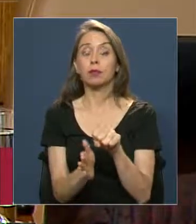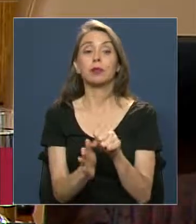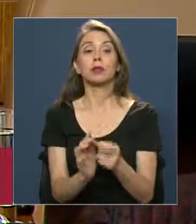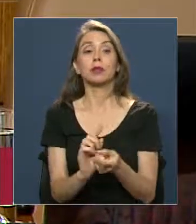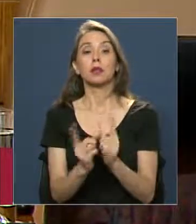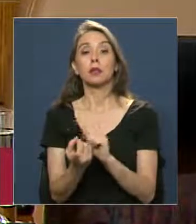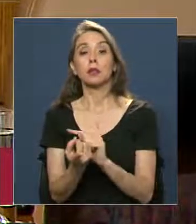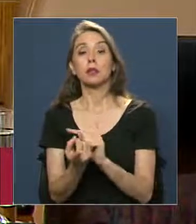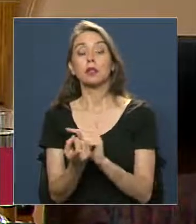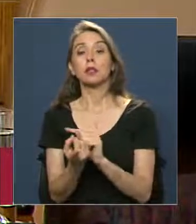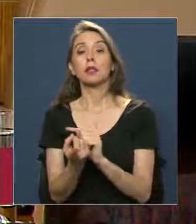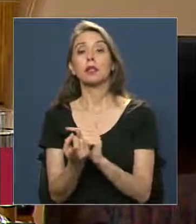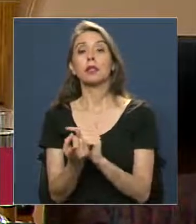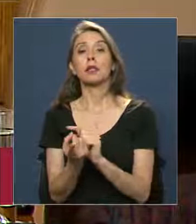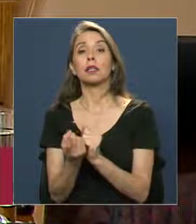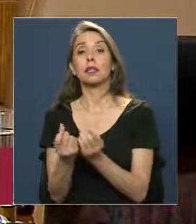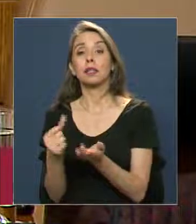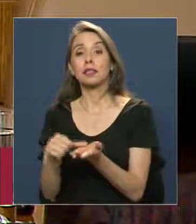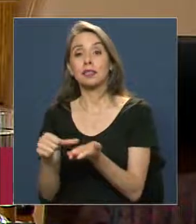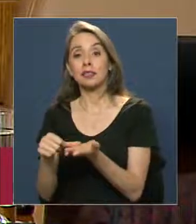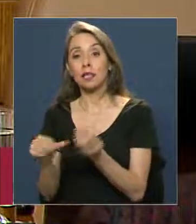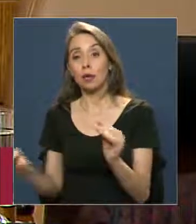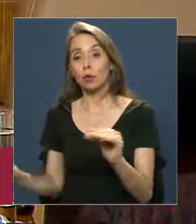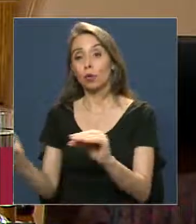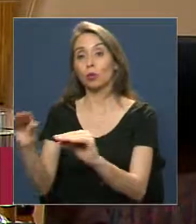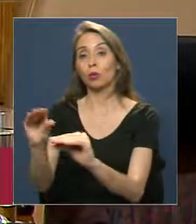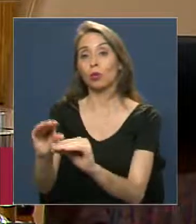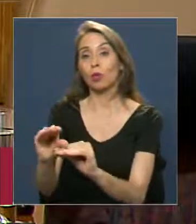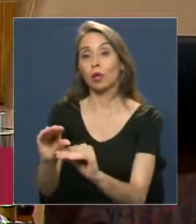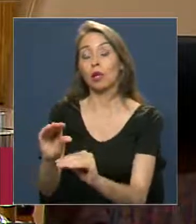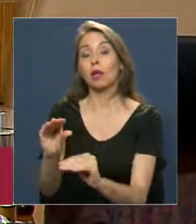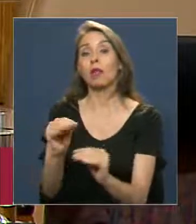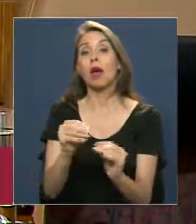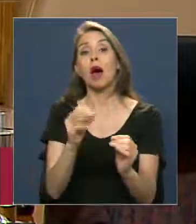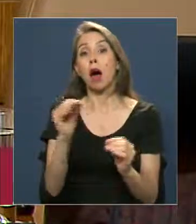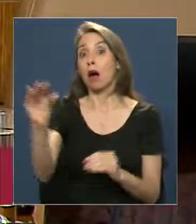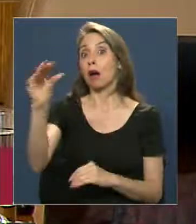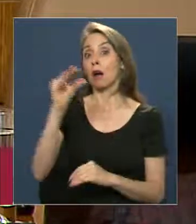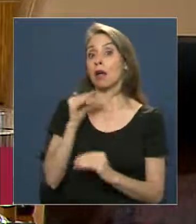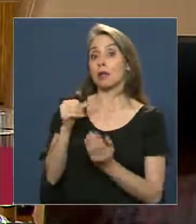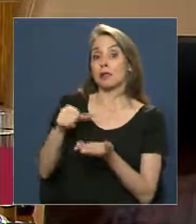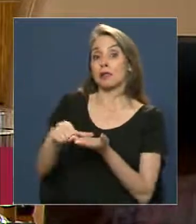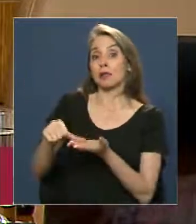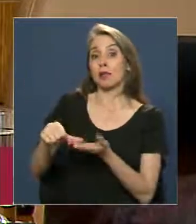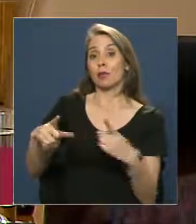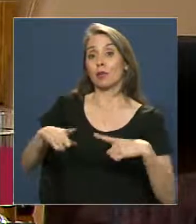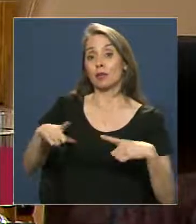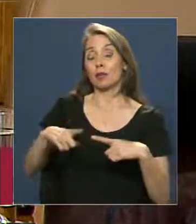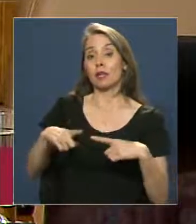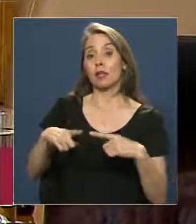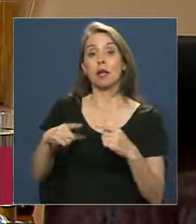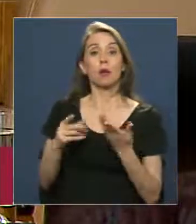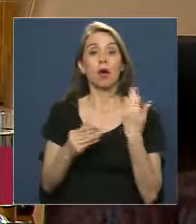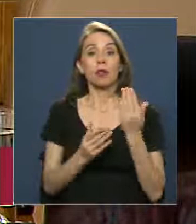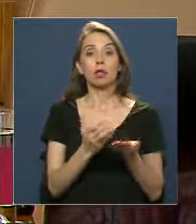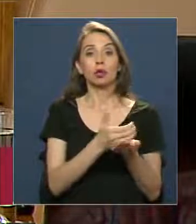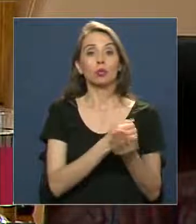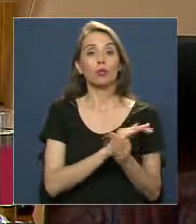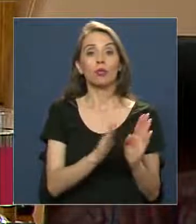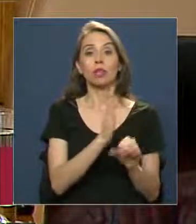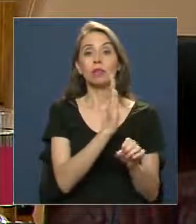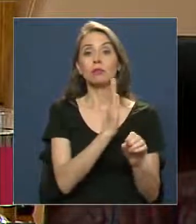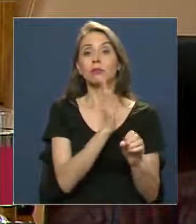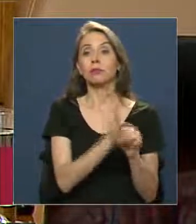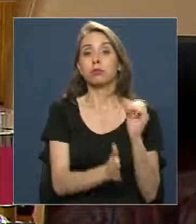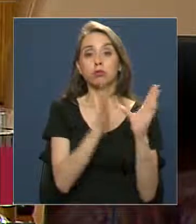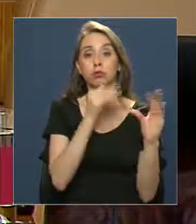seguro, de tal manera de poder ahí proveer, por lo menos por un par de meses, un porcentaje de su sueldo. Y en ese sentido quiero